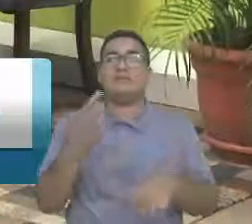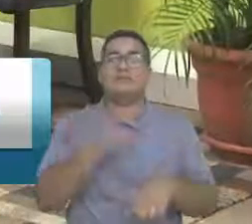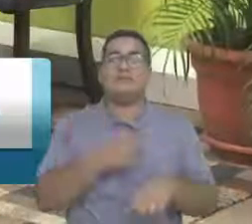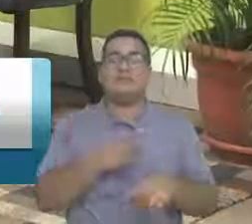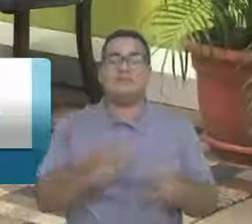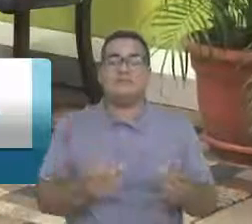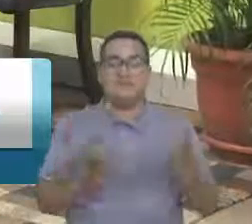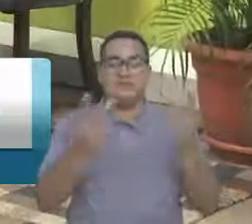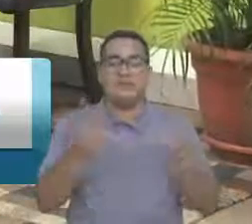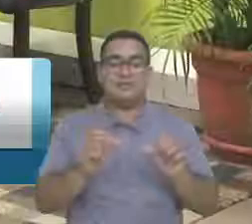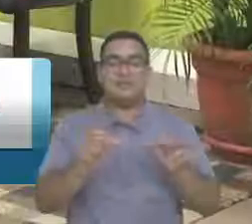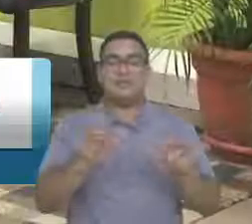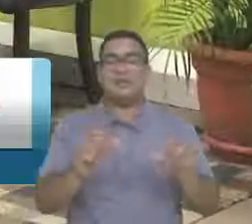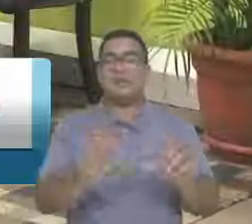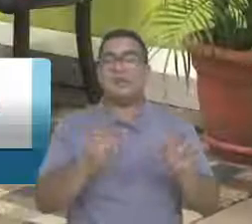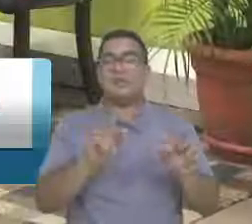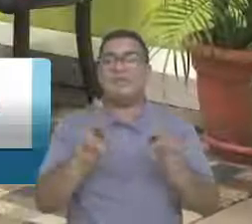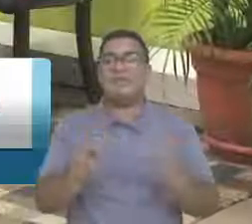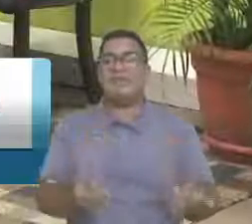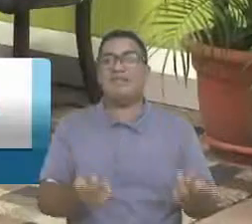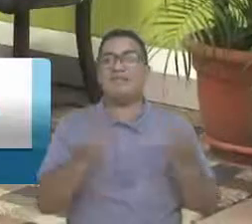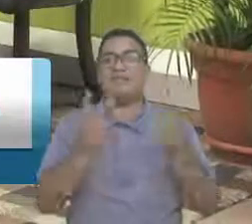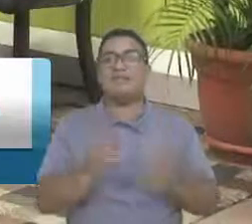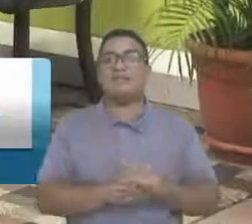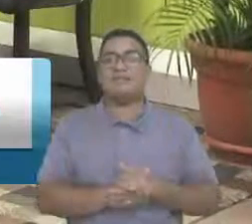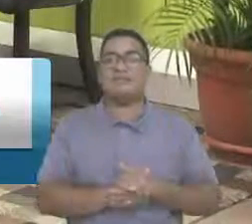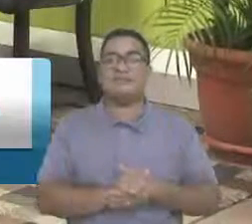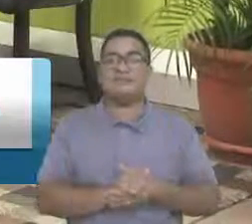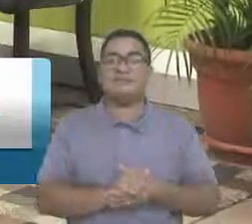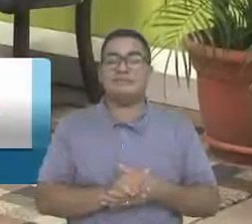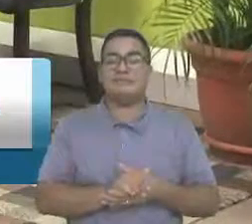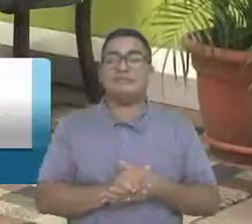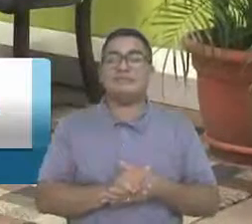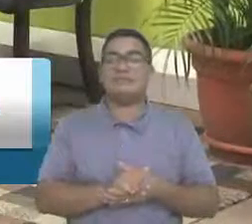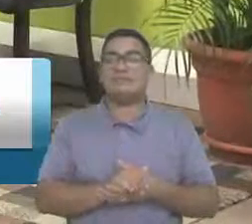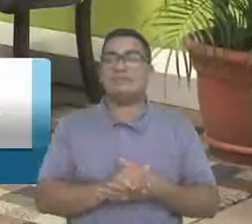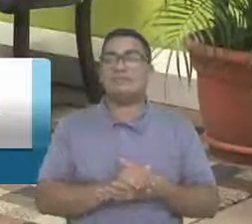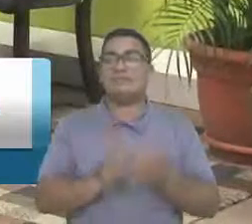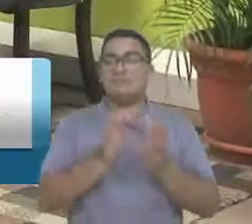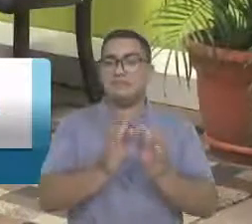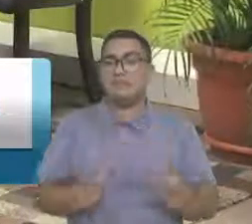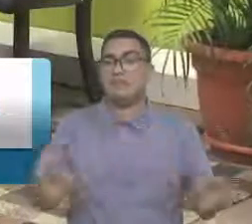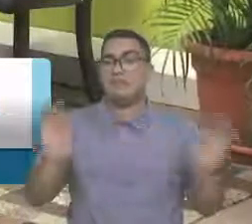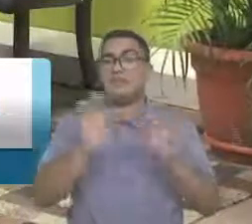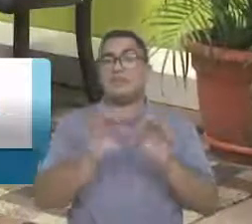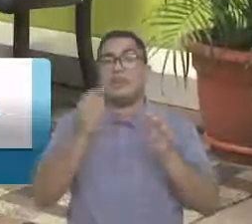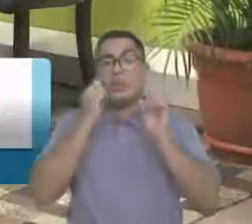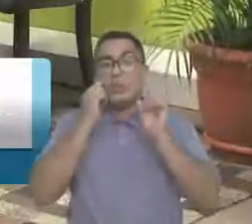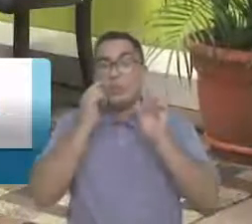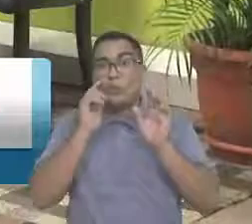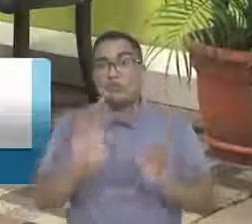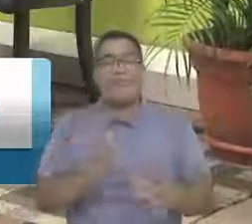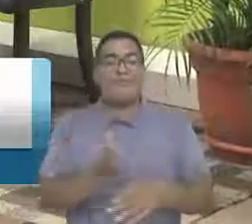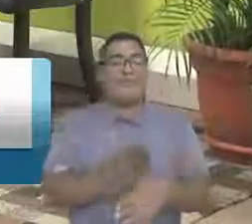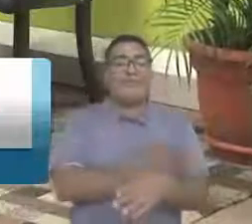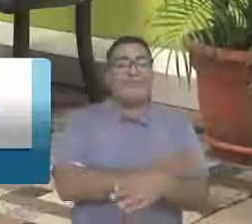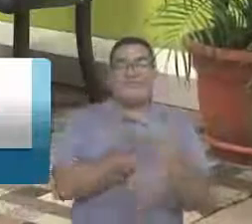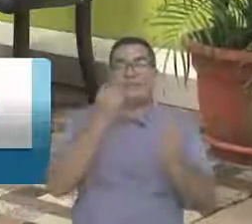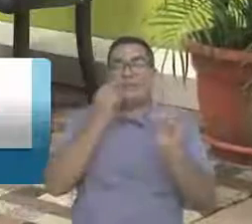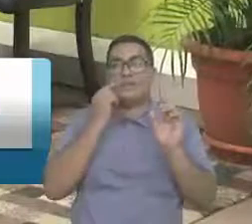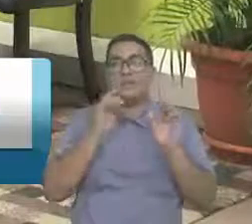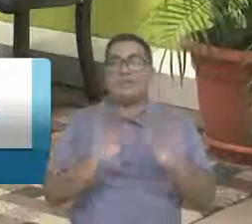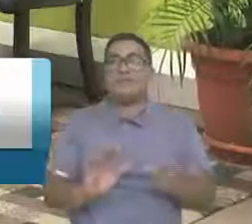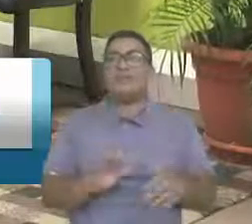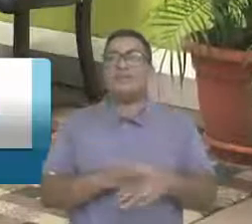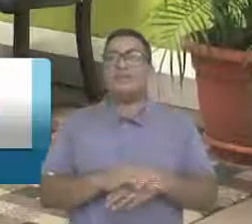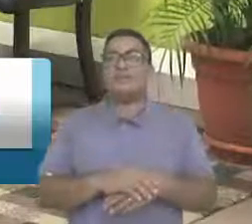vida de estos pacientes, doctor? Como te dije inicialmente, lo más importante es la prevención. Sí. Pero cuando yo ya tengo una enfermedad